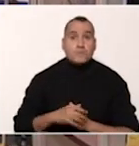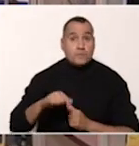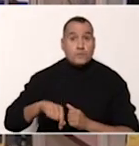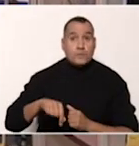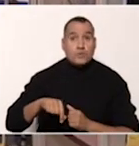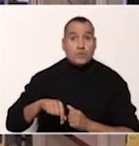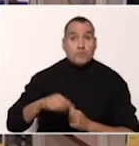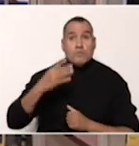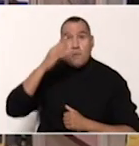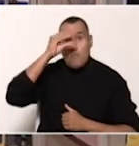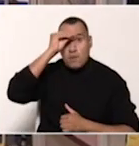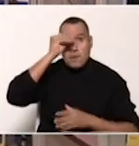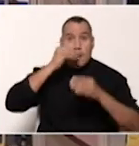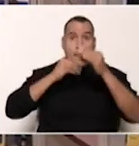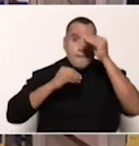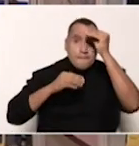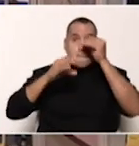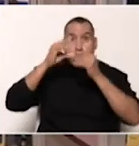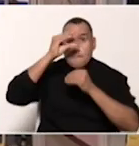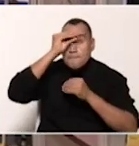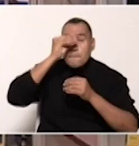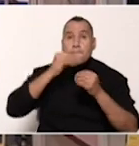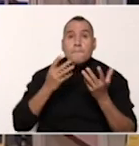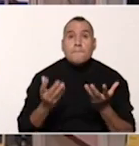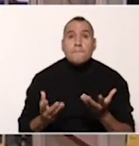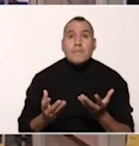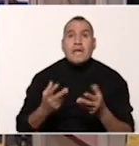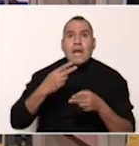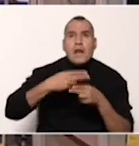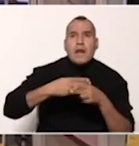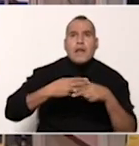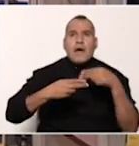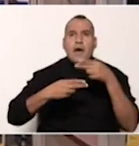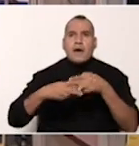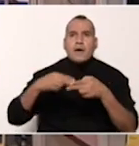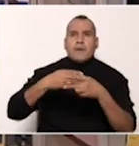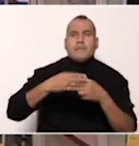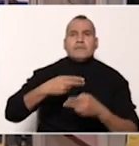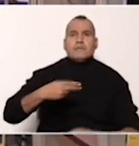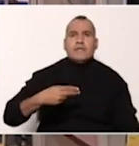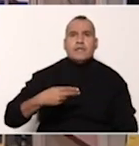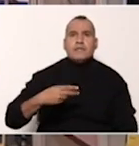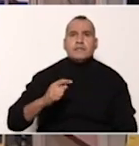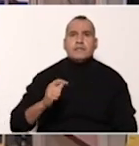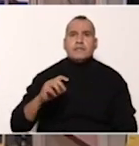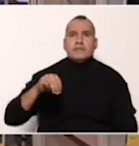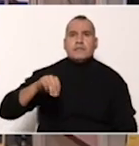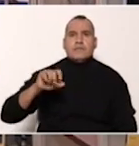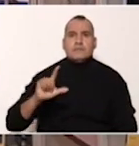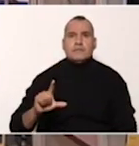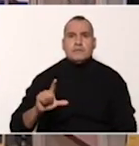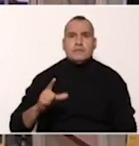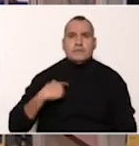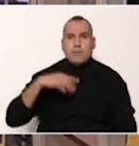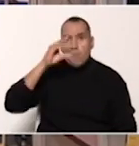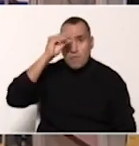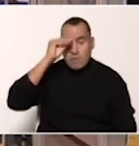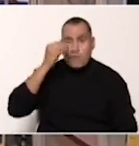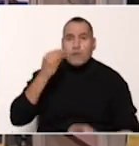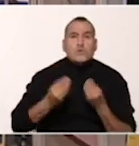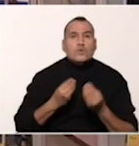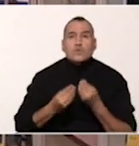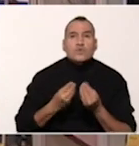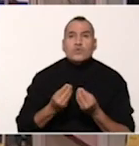programa aprenderemos no solamente a utilizar la herramienta HTML para el desarrollo de páginas web, sino el uso de esta